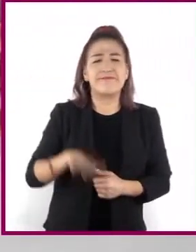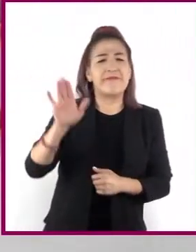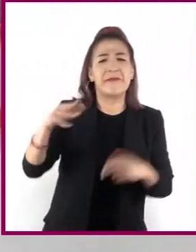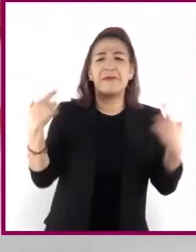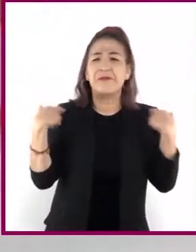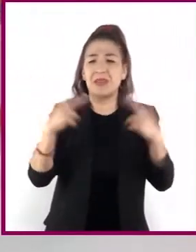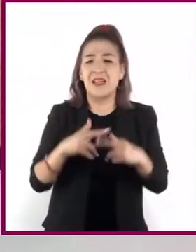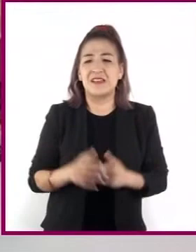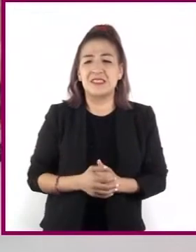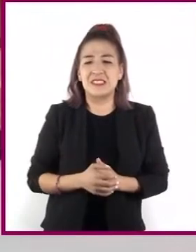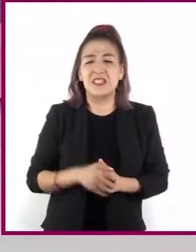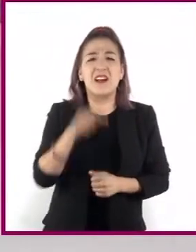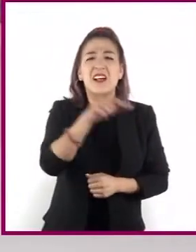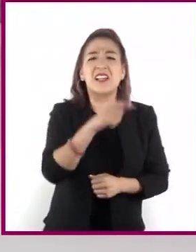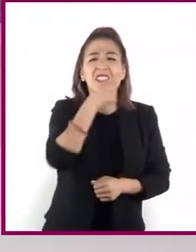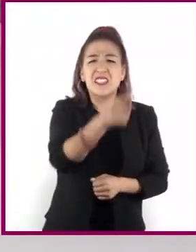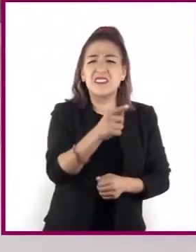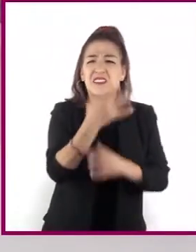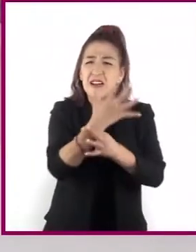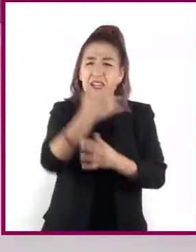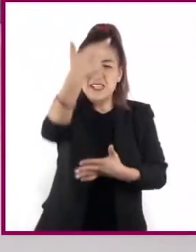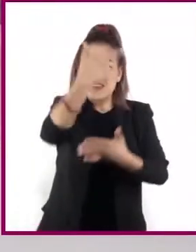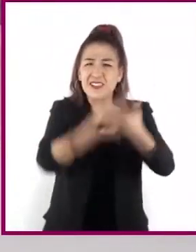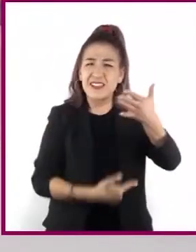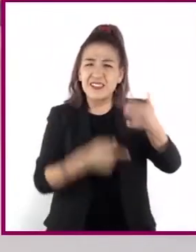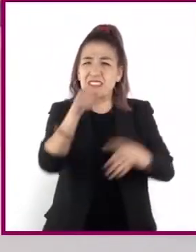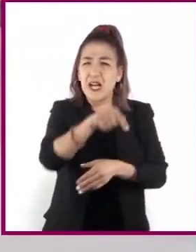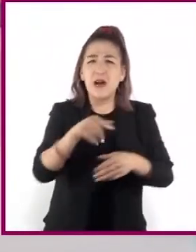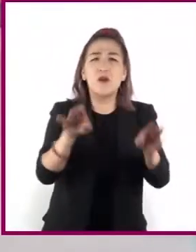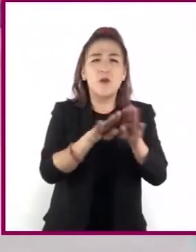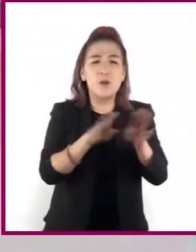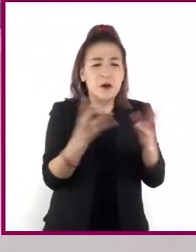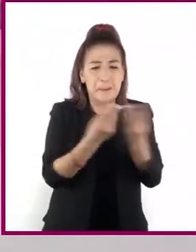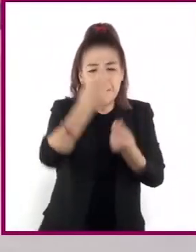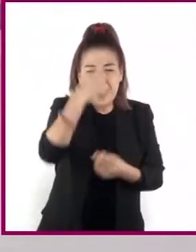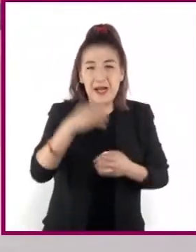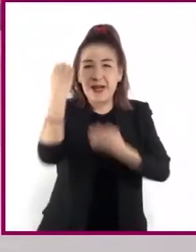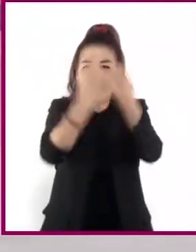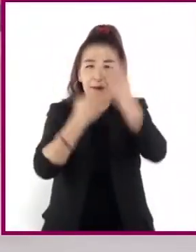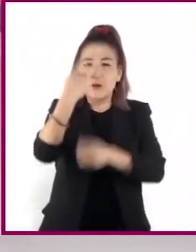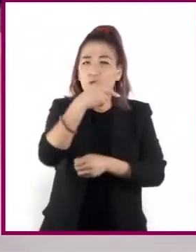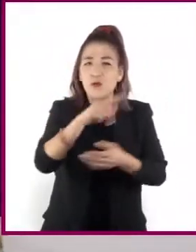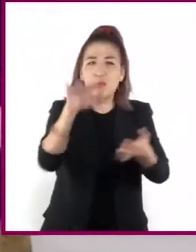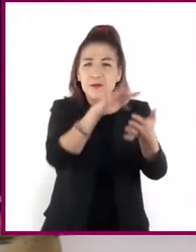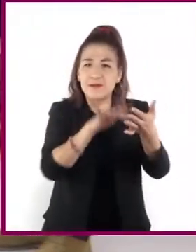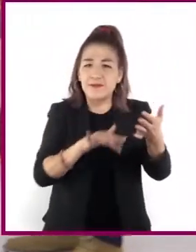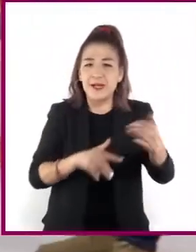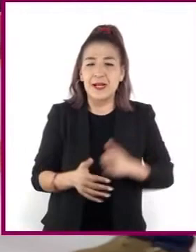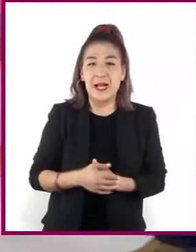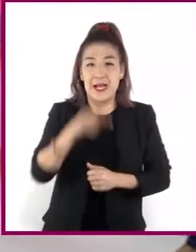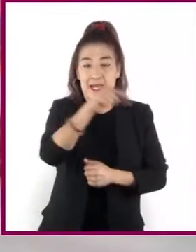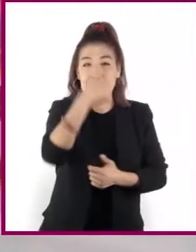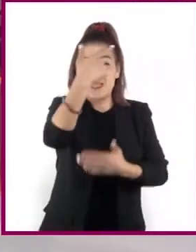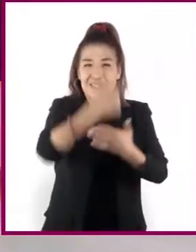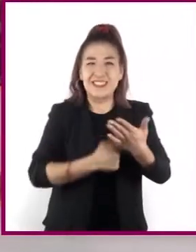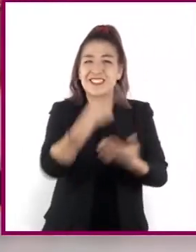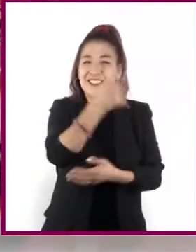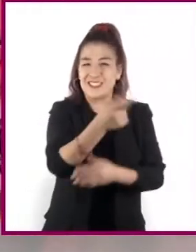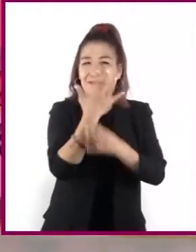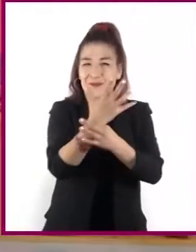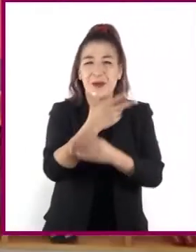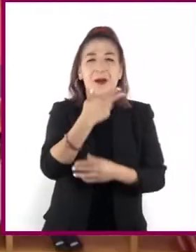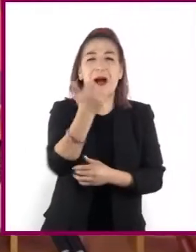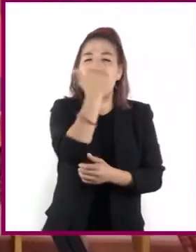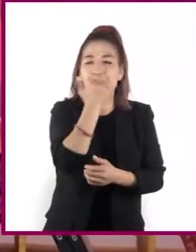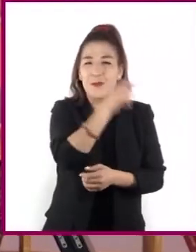Profesor, ¿qué es esa lista que están elaborando las y los alumnos para autoevaluar sus textos? La lista que menciona nuestro